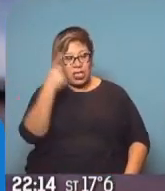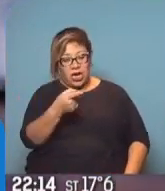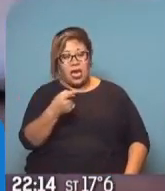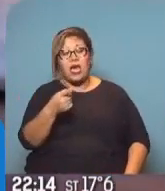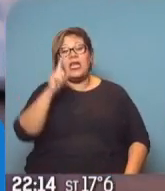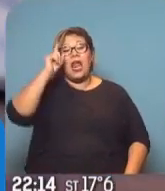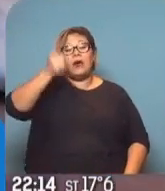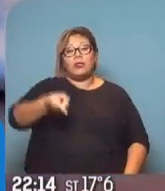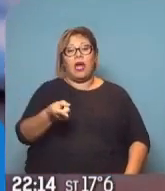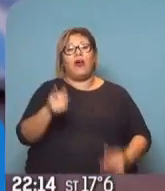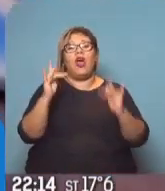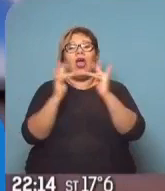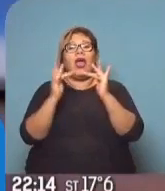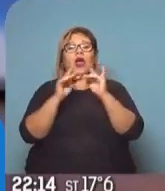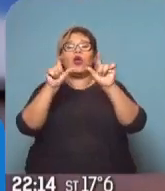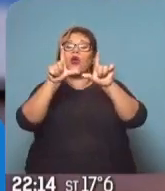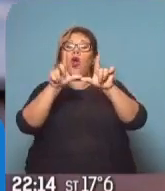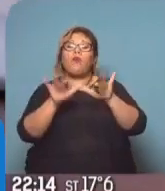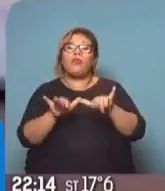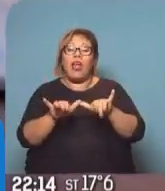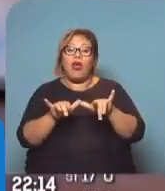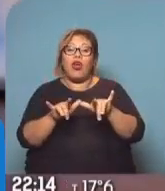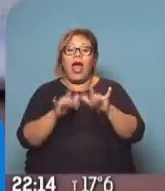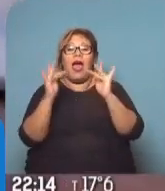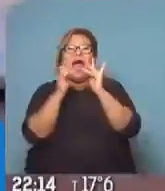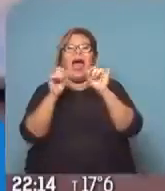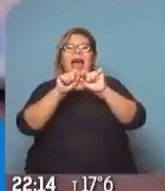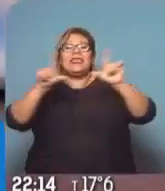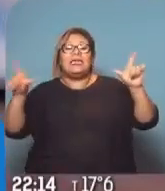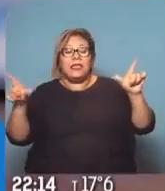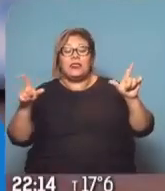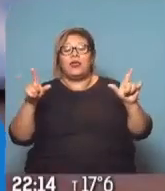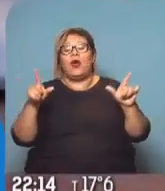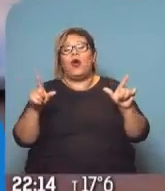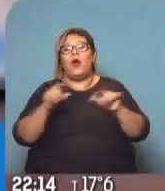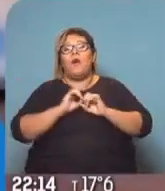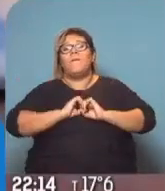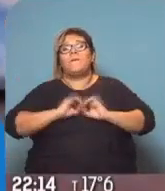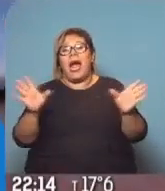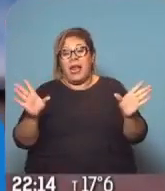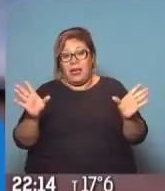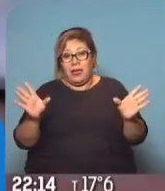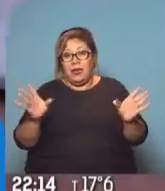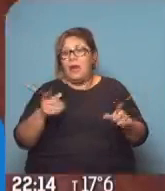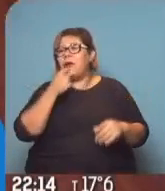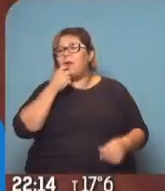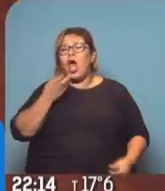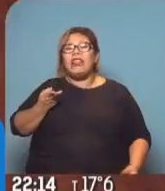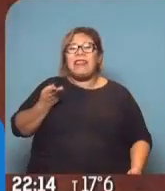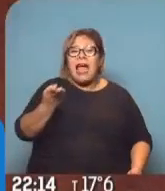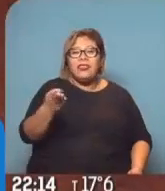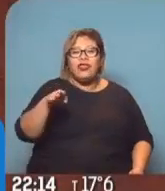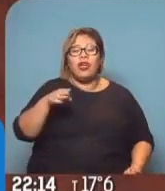indebido a una computadora, que tiene máximo 5 años de cárcel. O sea, no lo están acusando de traición, ni lo